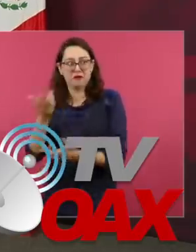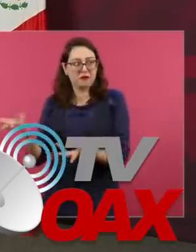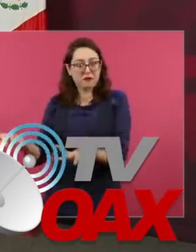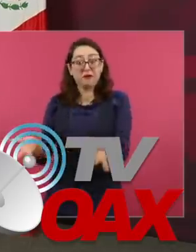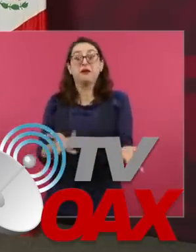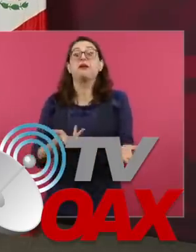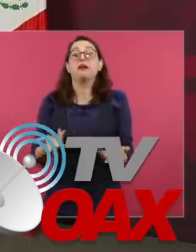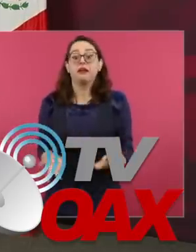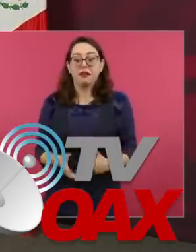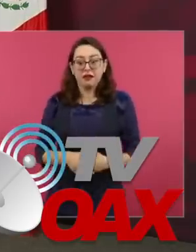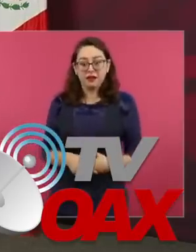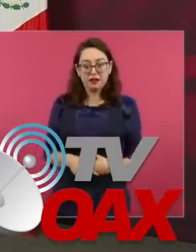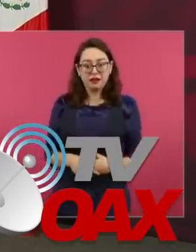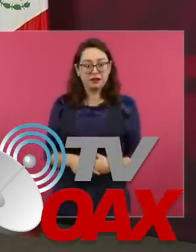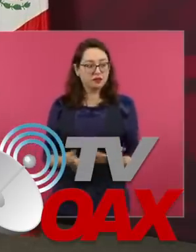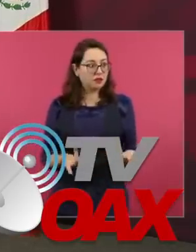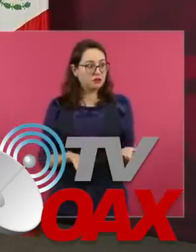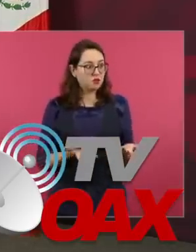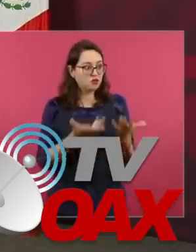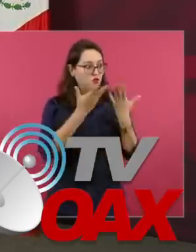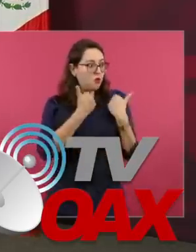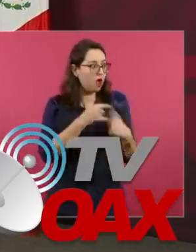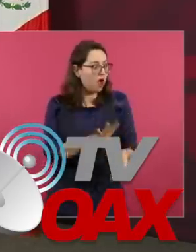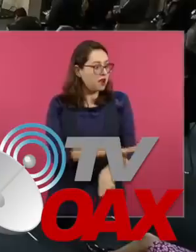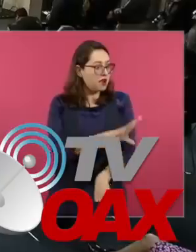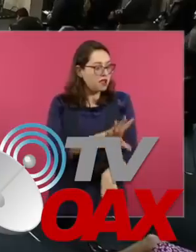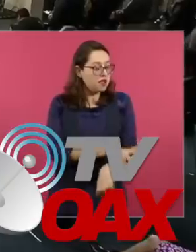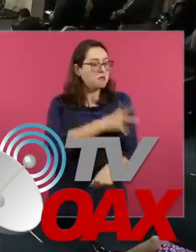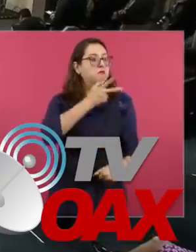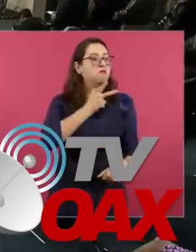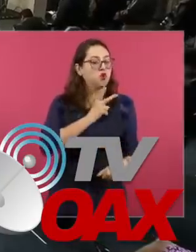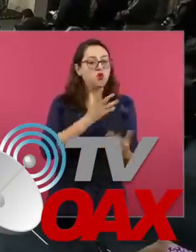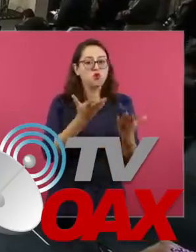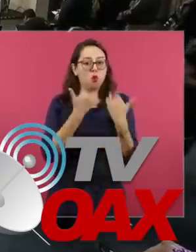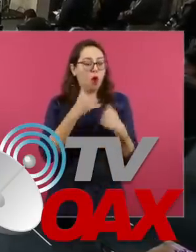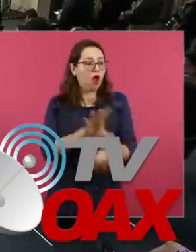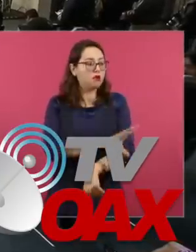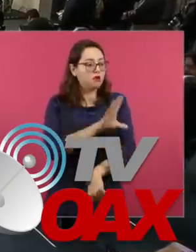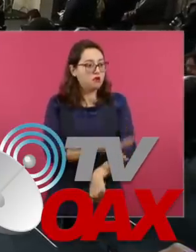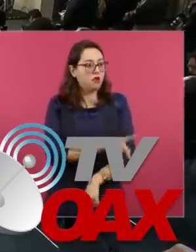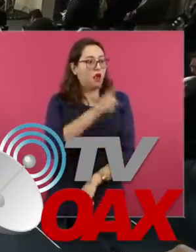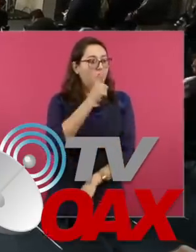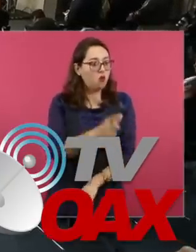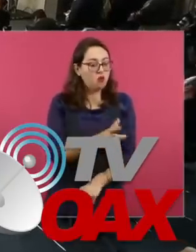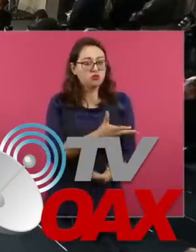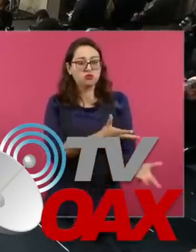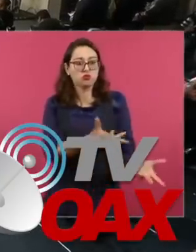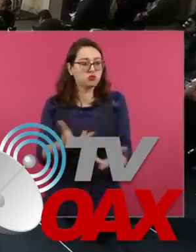sigan utilizando recursos no renovables.